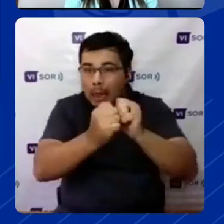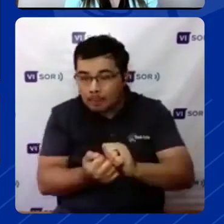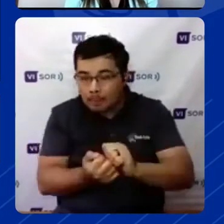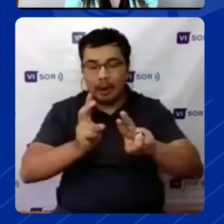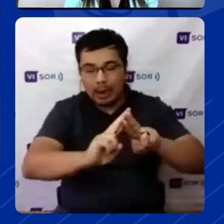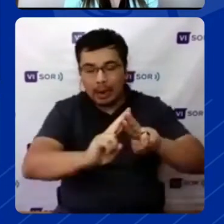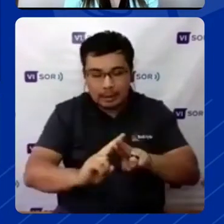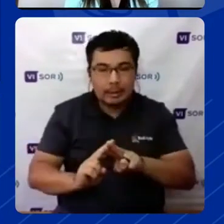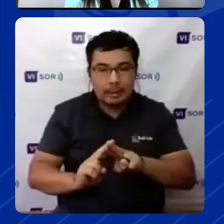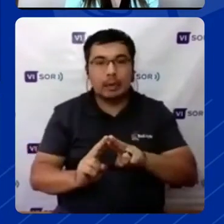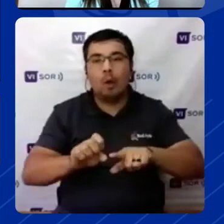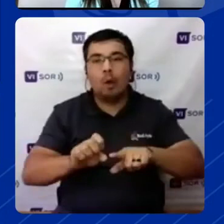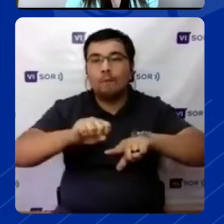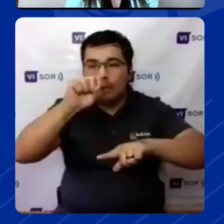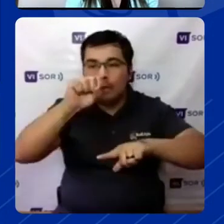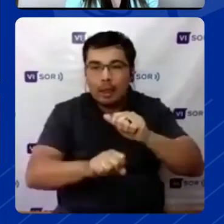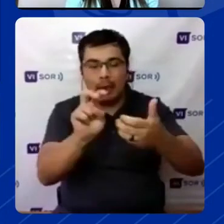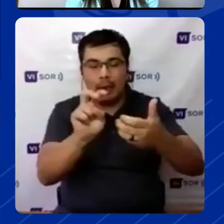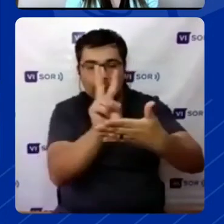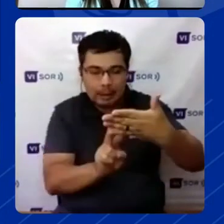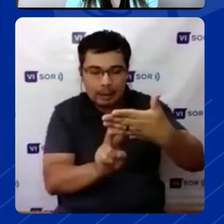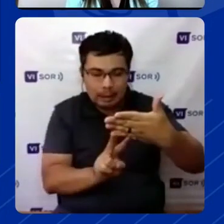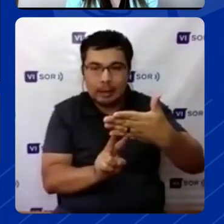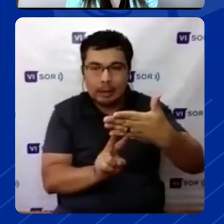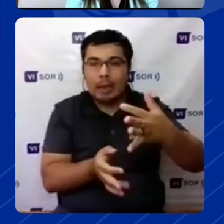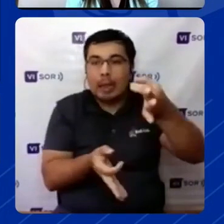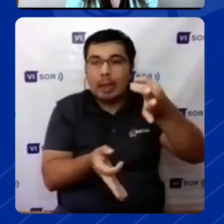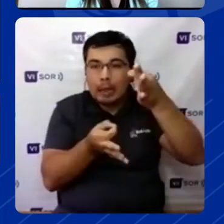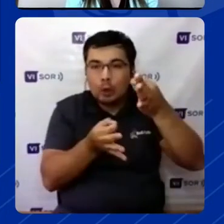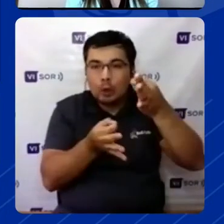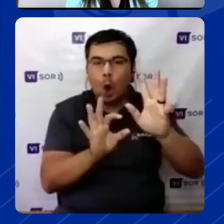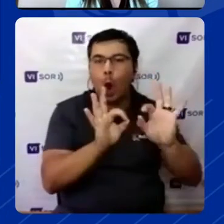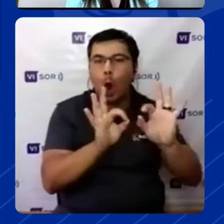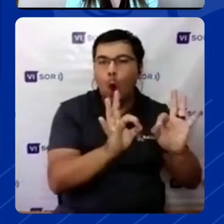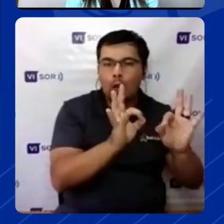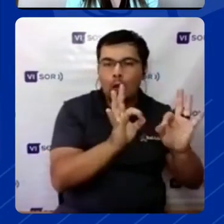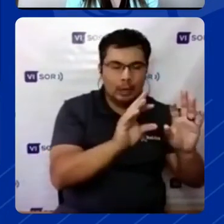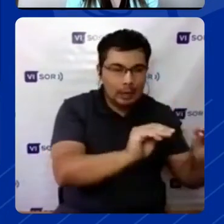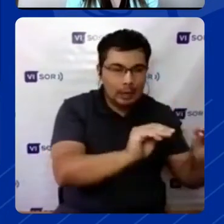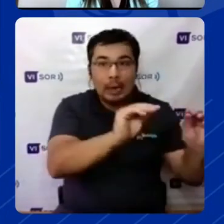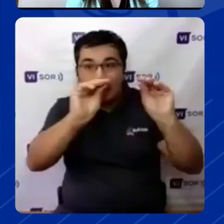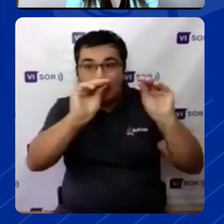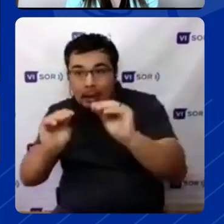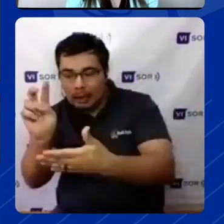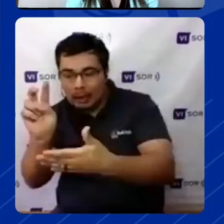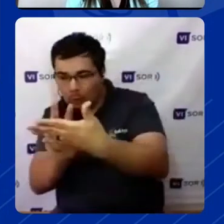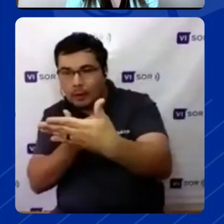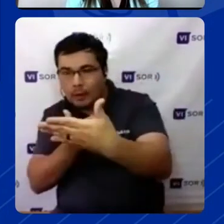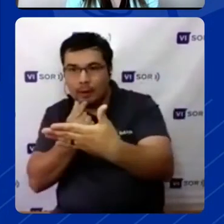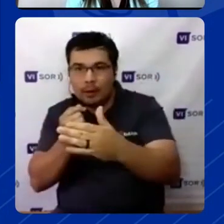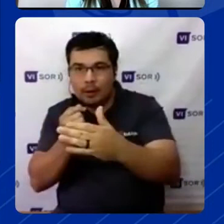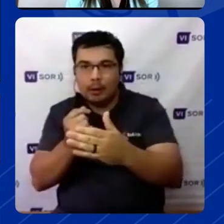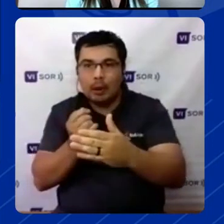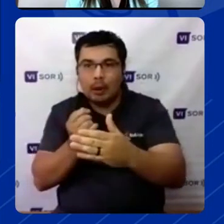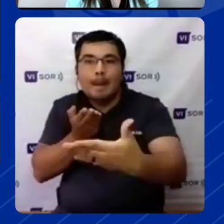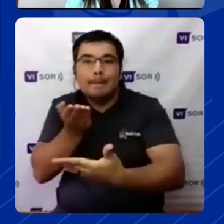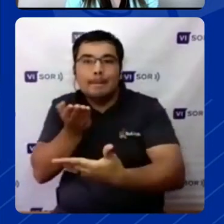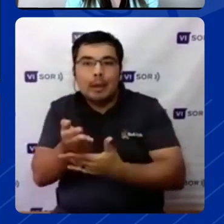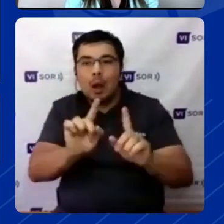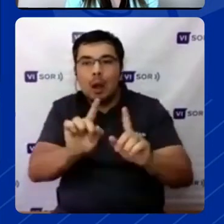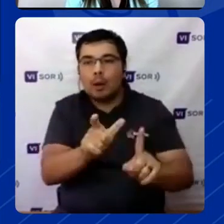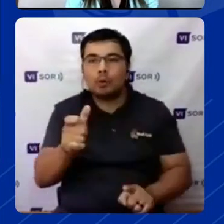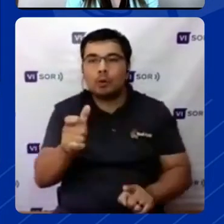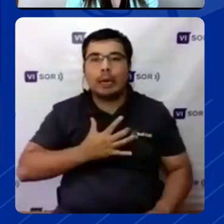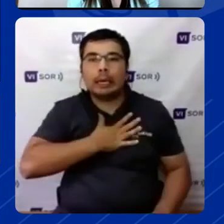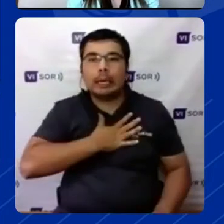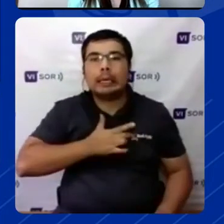originales y traspasarlos a lectura fácil a solicitud de algún interesado. De la solicitud que